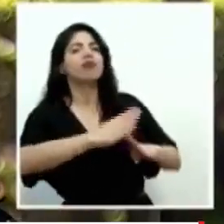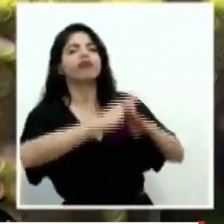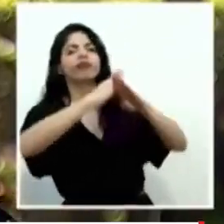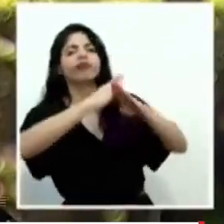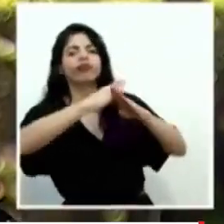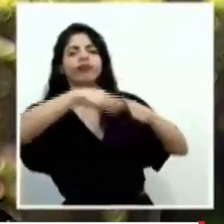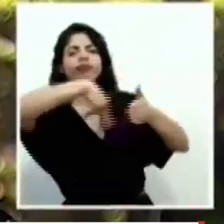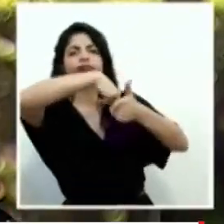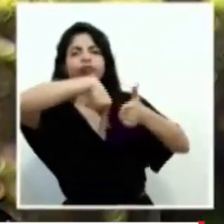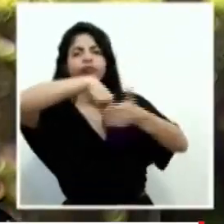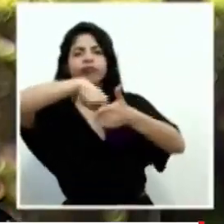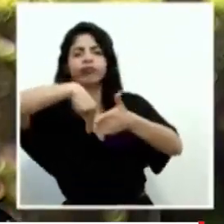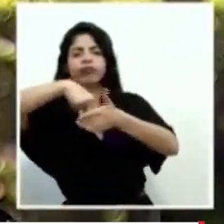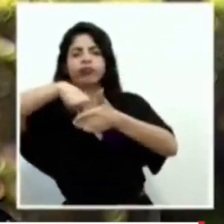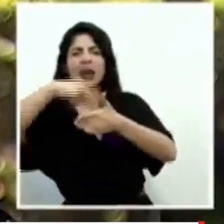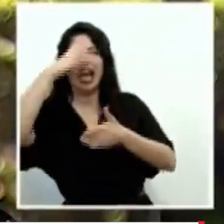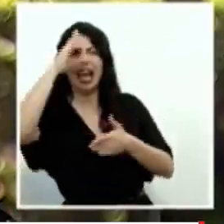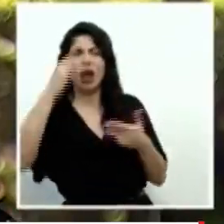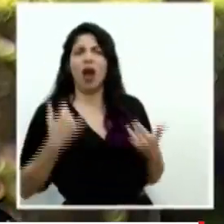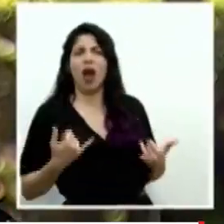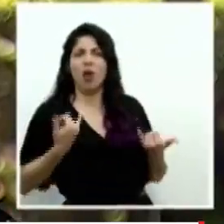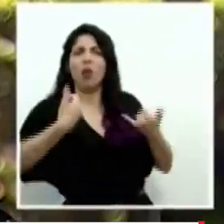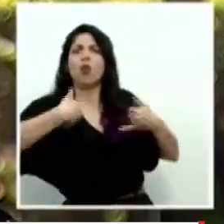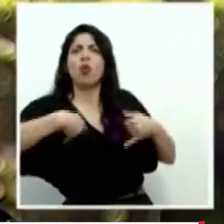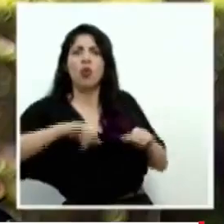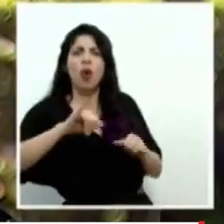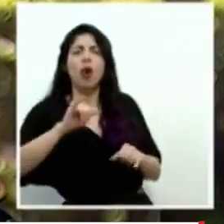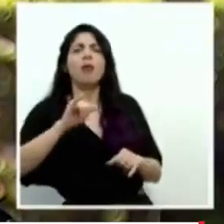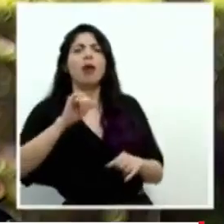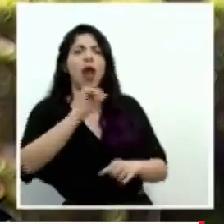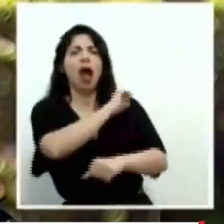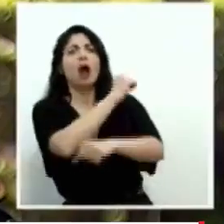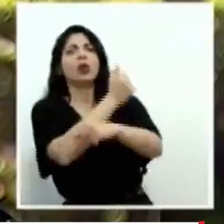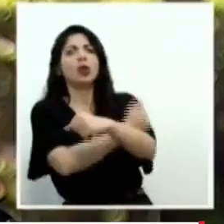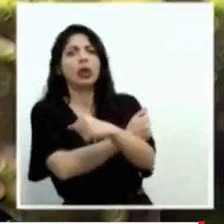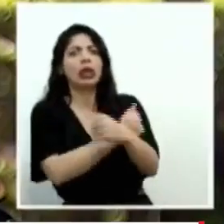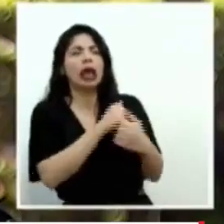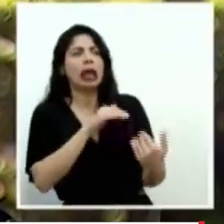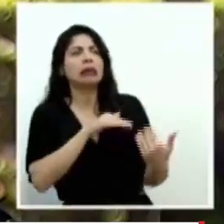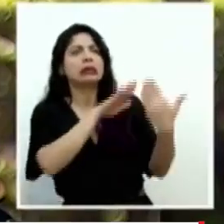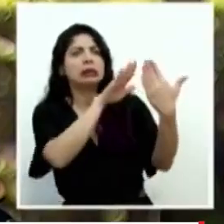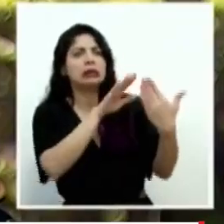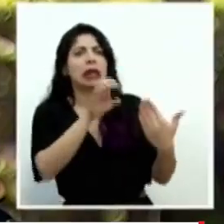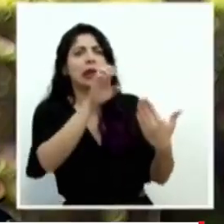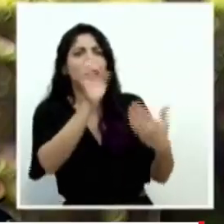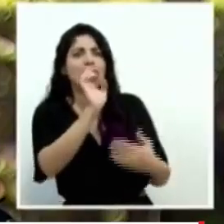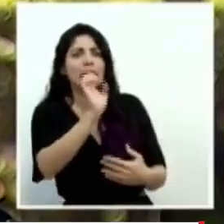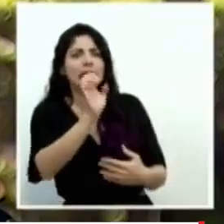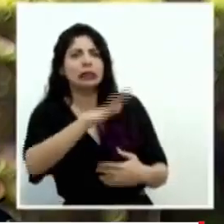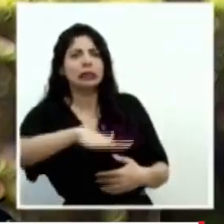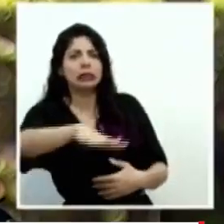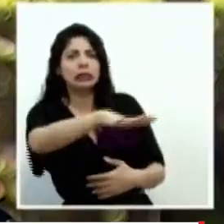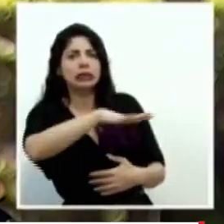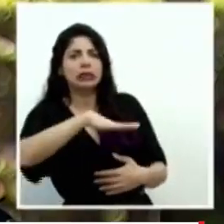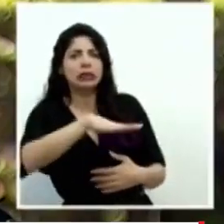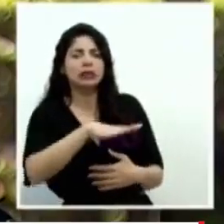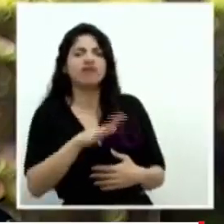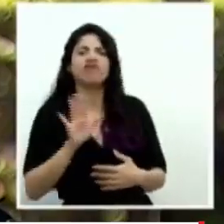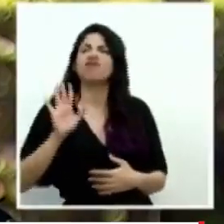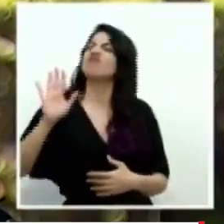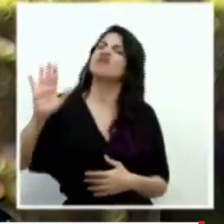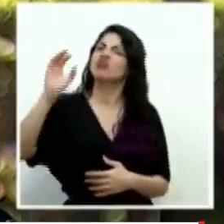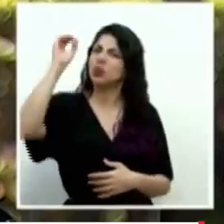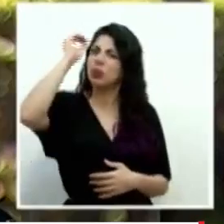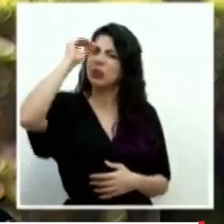bloqueos. Yo me imagino que aún a estas horas las autoridades están enfrentando esta emergencia. ¿Cuál es la